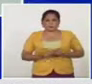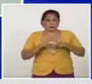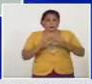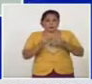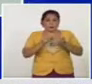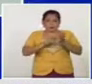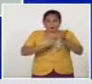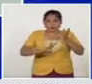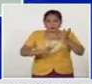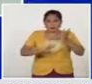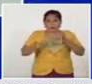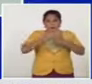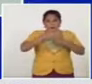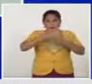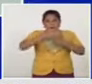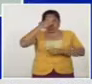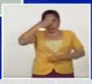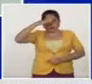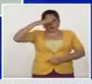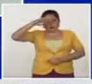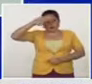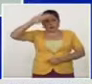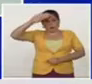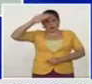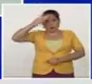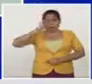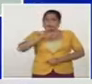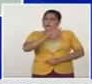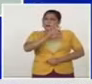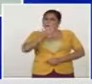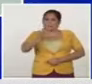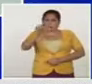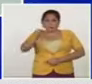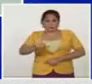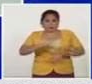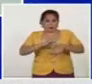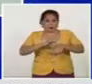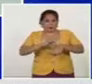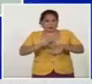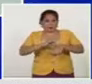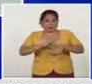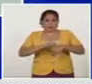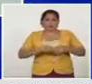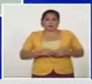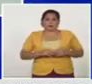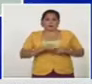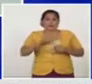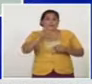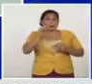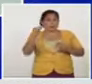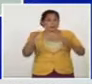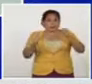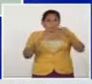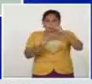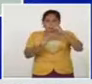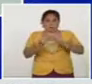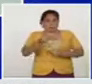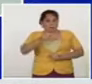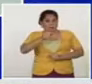de Santiago de Cuba, 45 casos autóctonos, 5 menos que la jornada